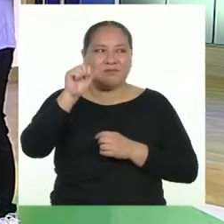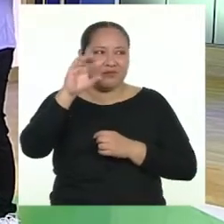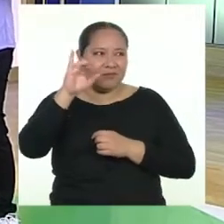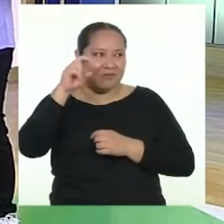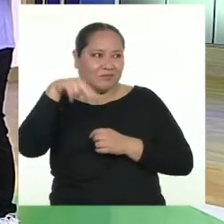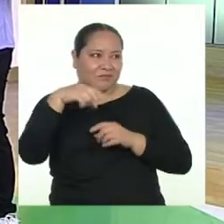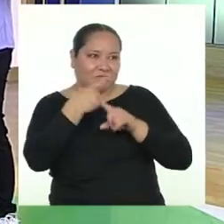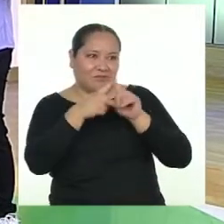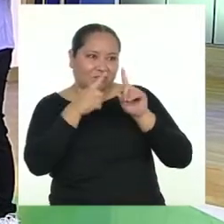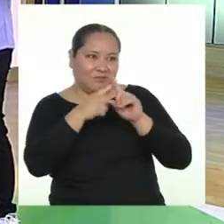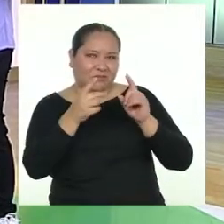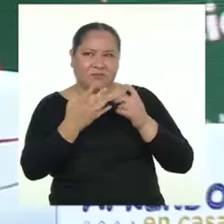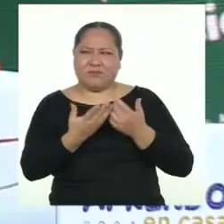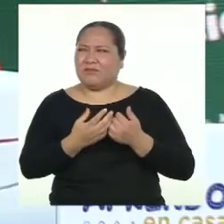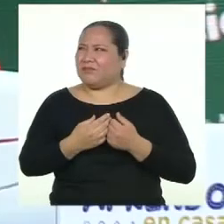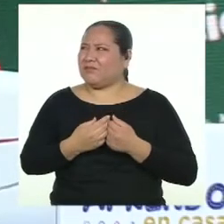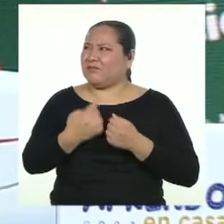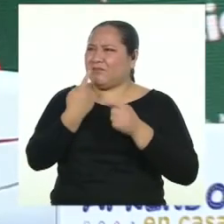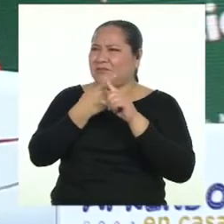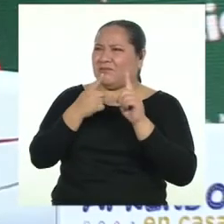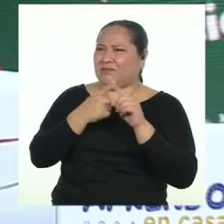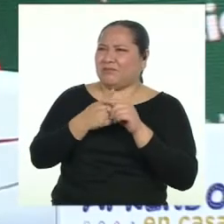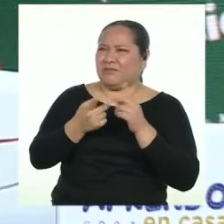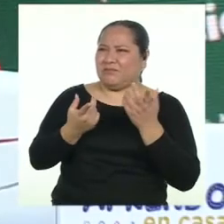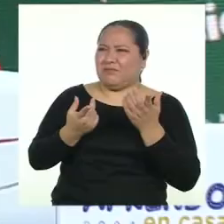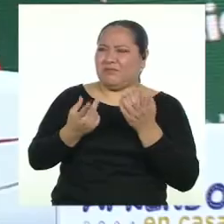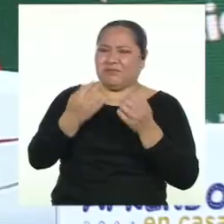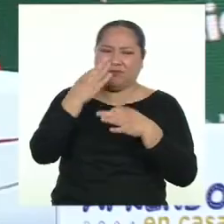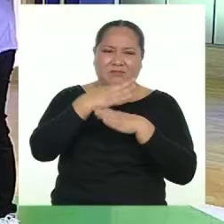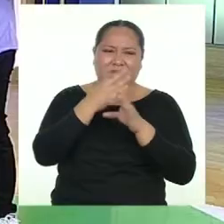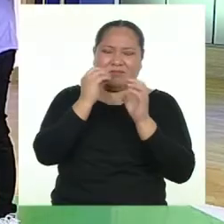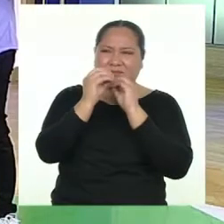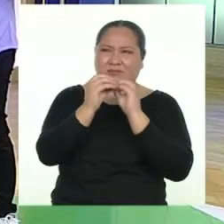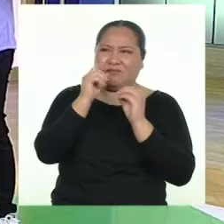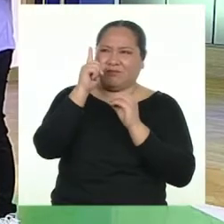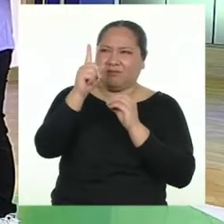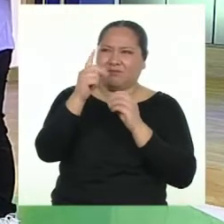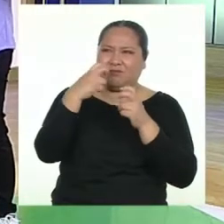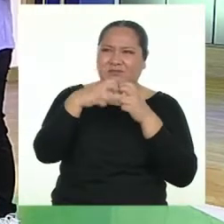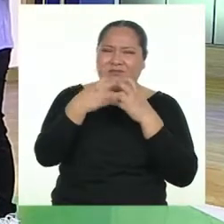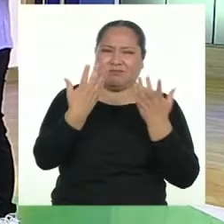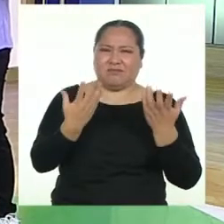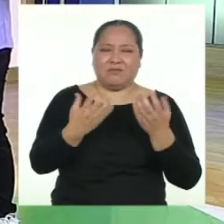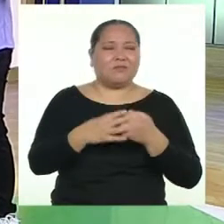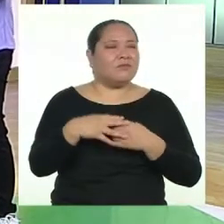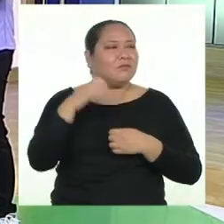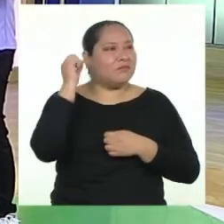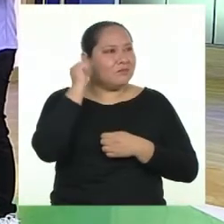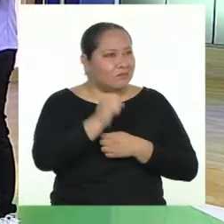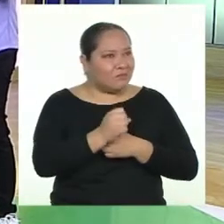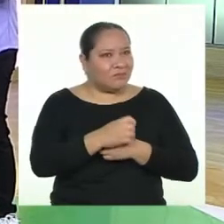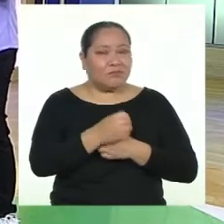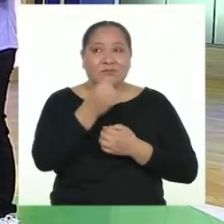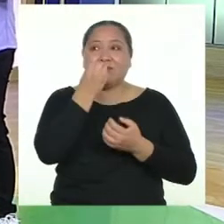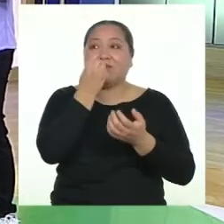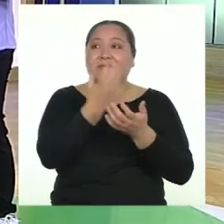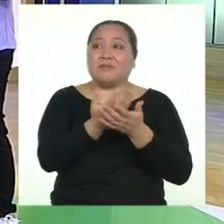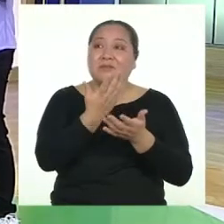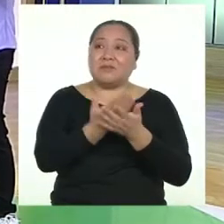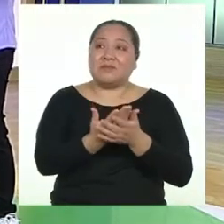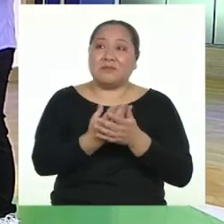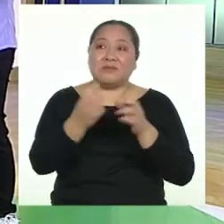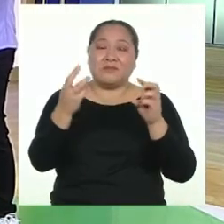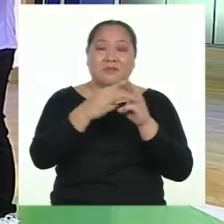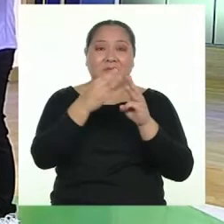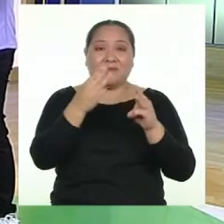solución. ¿Distintas maneras de resolver un mismo problema? Así es, genio. Lo bueno de la matemática es que